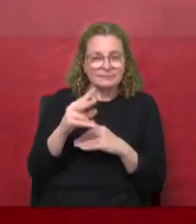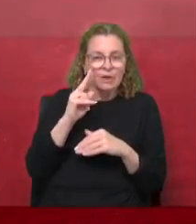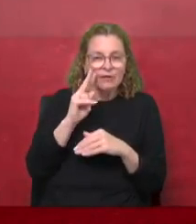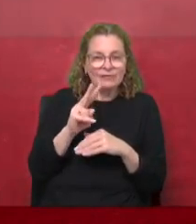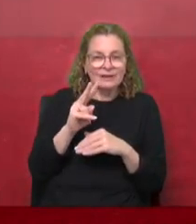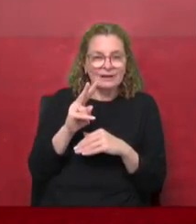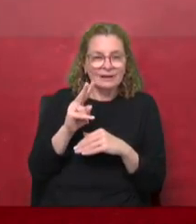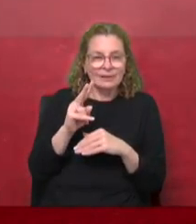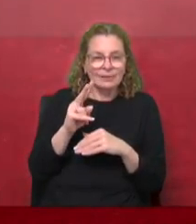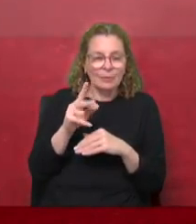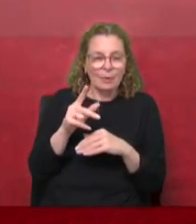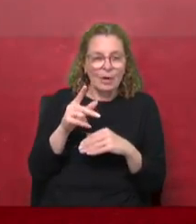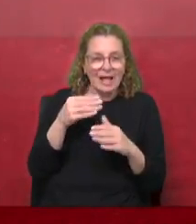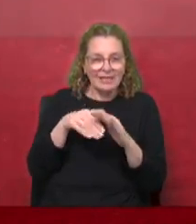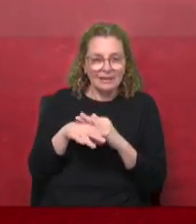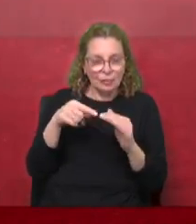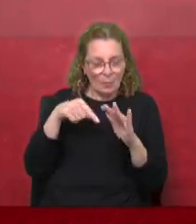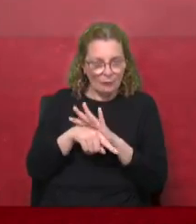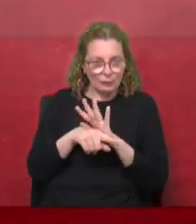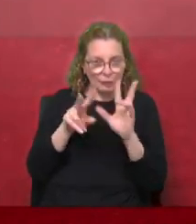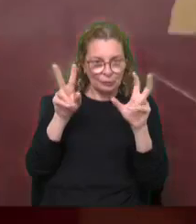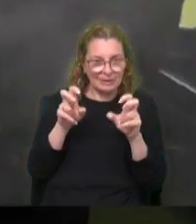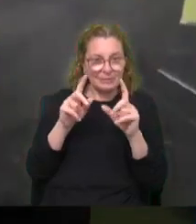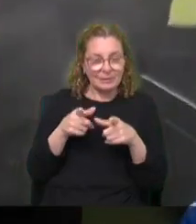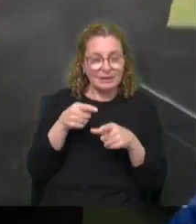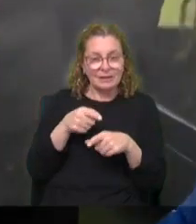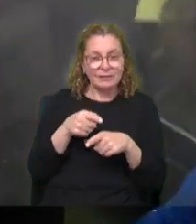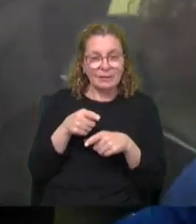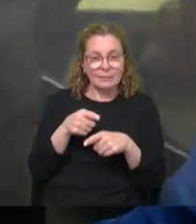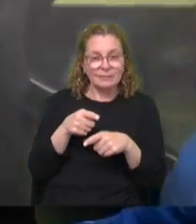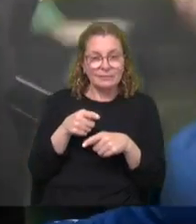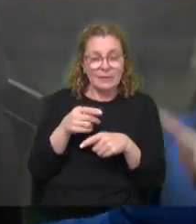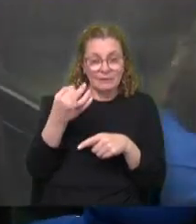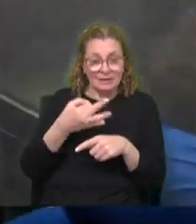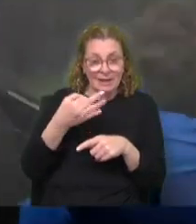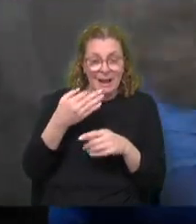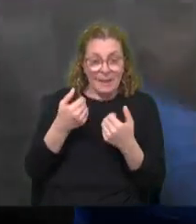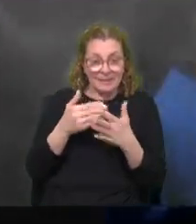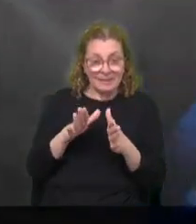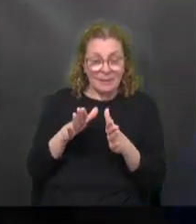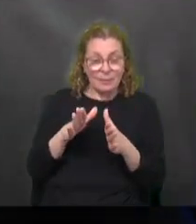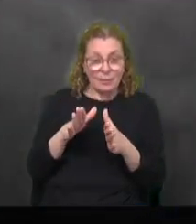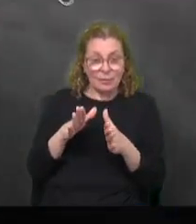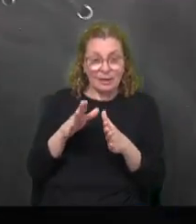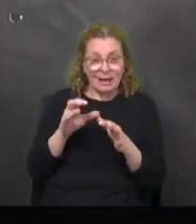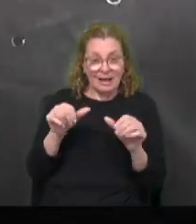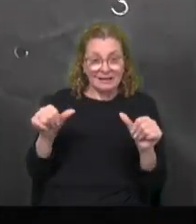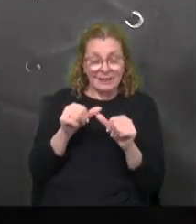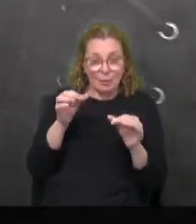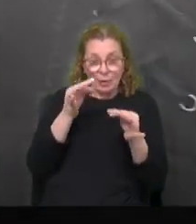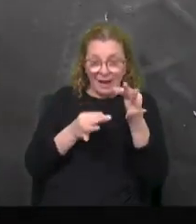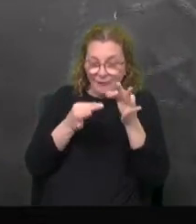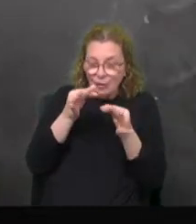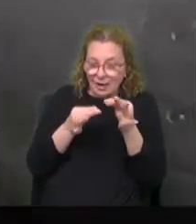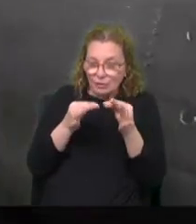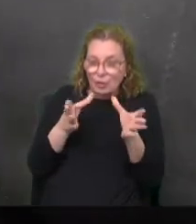que no deje de tener un contenido profundo. Eso. Nosotros en realidad al principio hacíamos como laboratorios, como nos